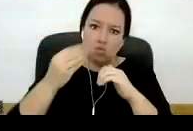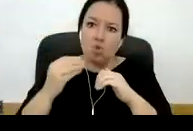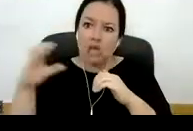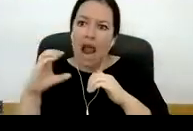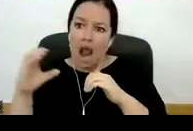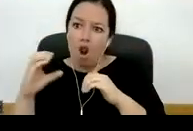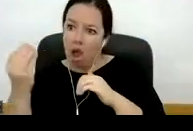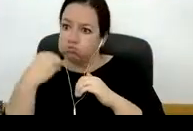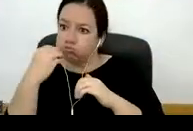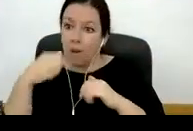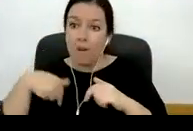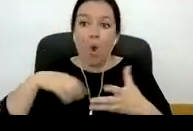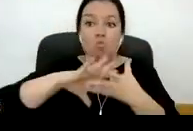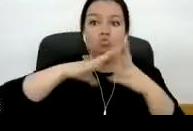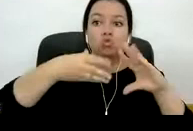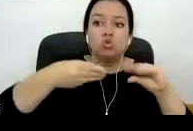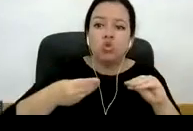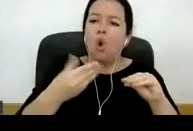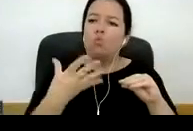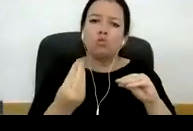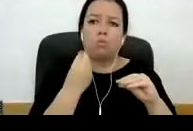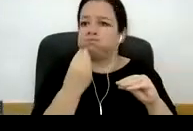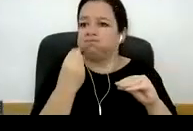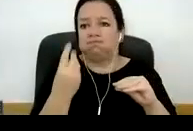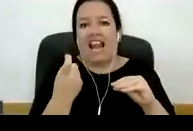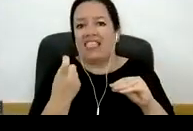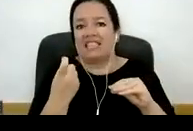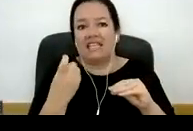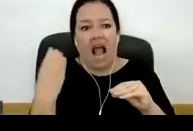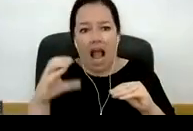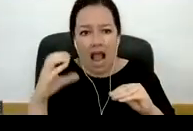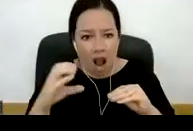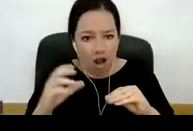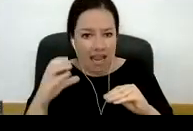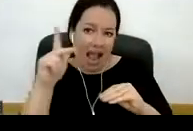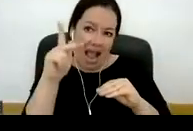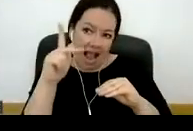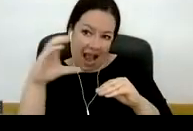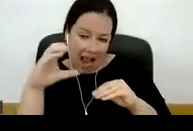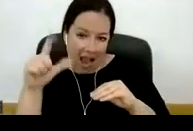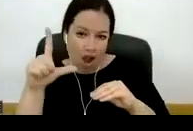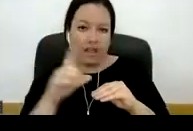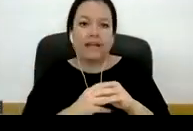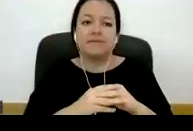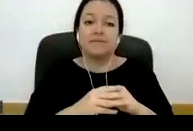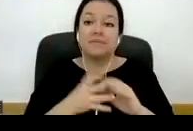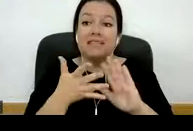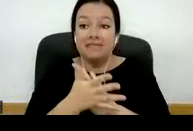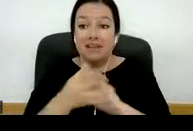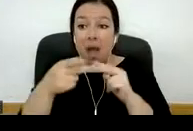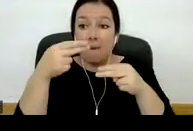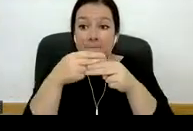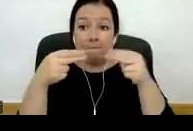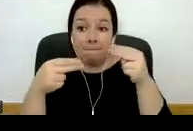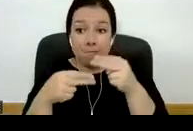músculo en determinados momentos es el que puede consumir más calorías. En cualquier caso, una disminución de la proteína, o